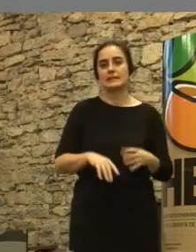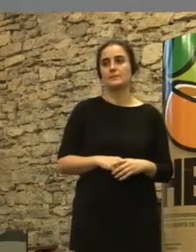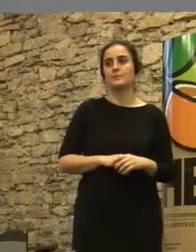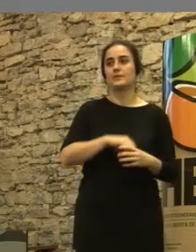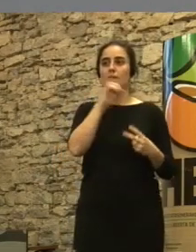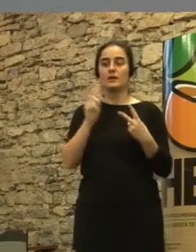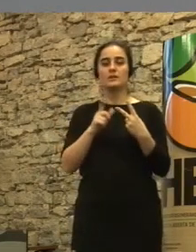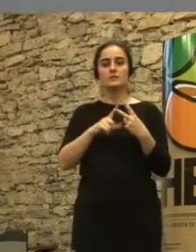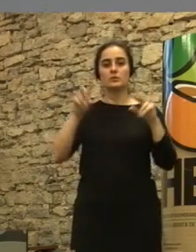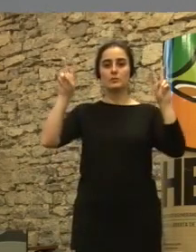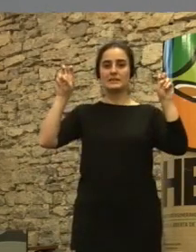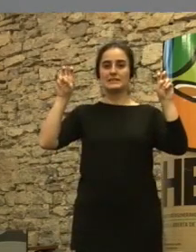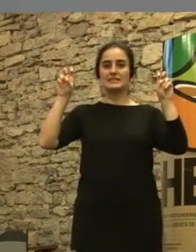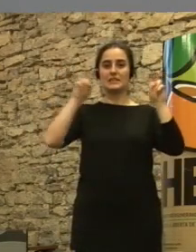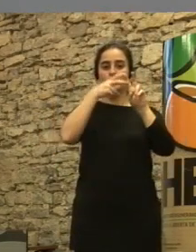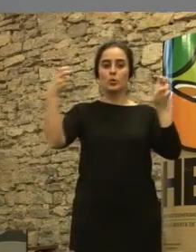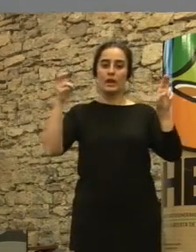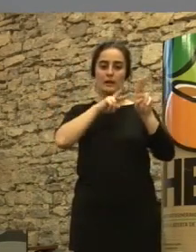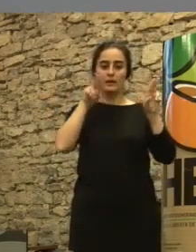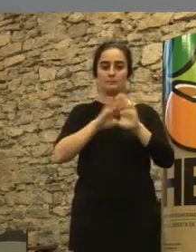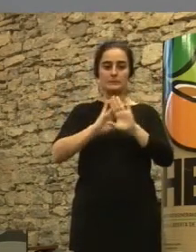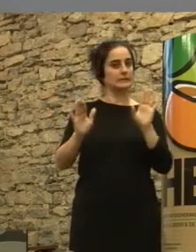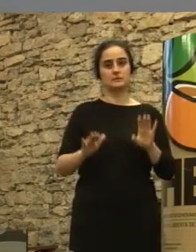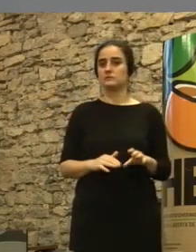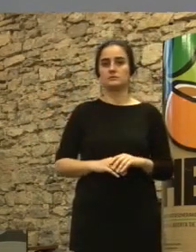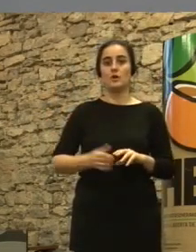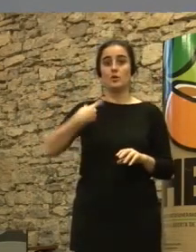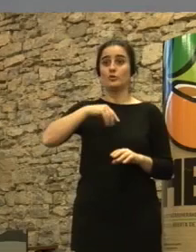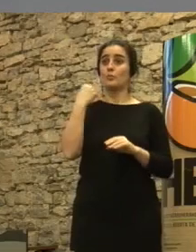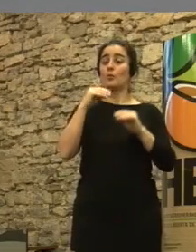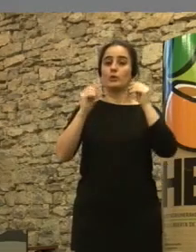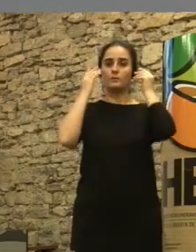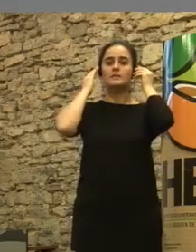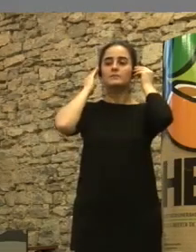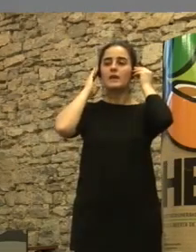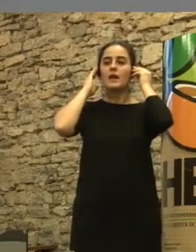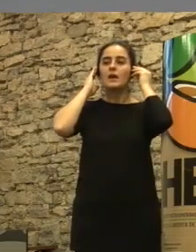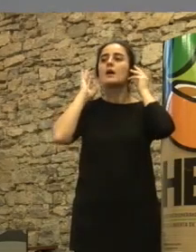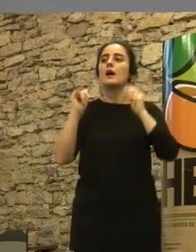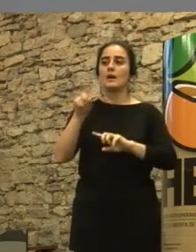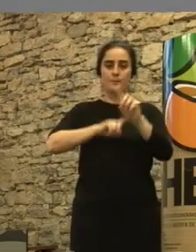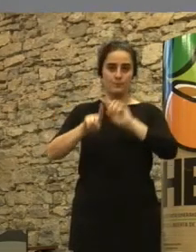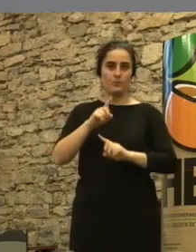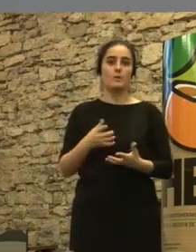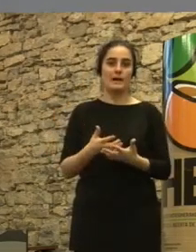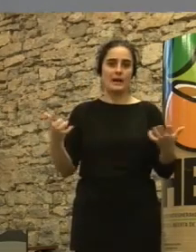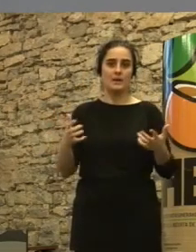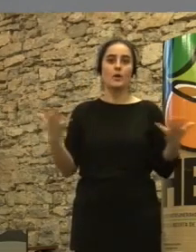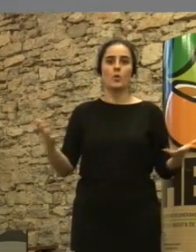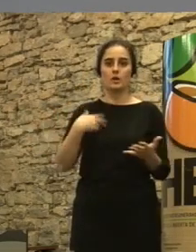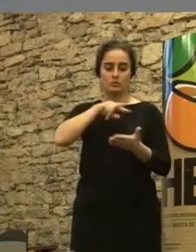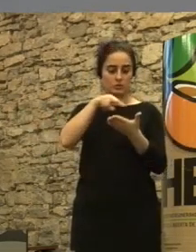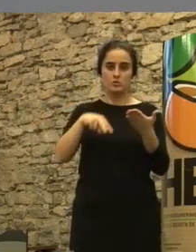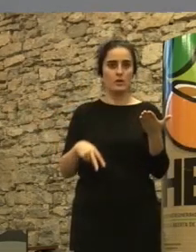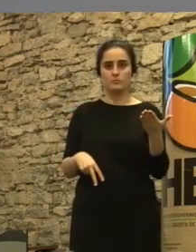sería, no te quedes en el titular. Este es glorioso. Nosotros, especialmente los más jóvenes, tenemos un problema grave para la democracia y es que no leemos.